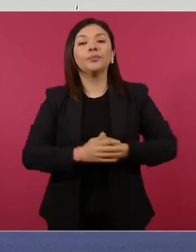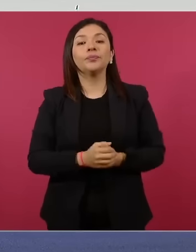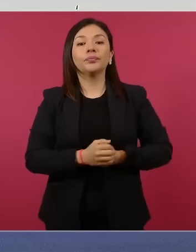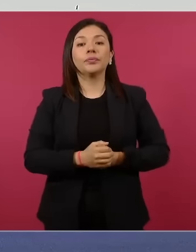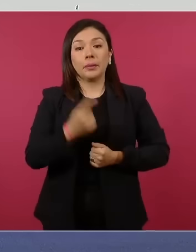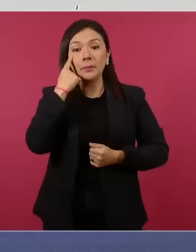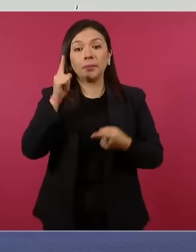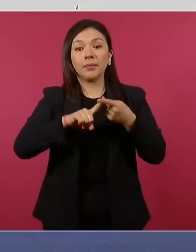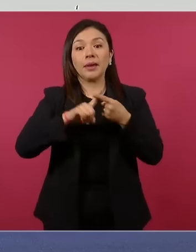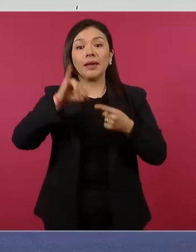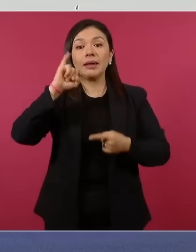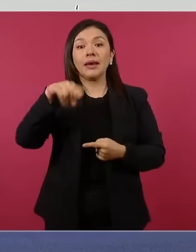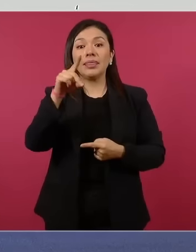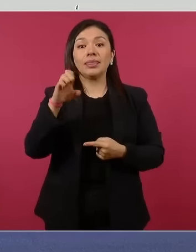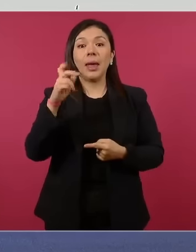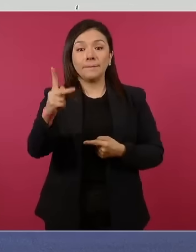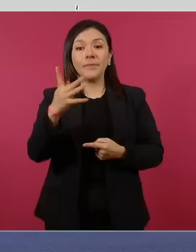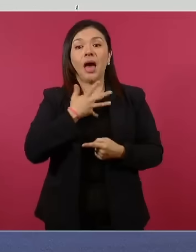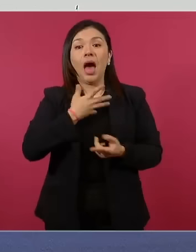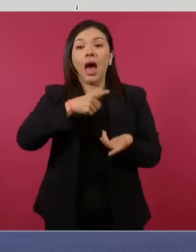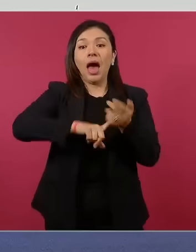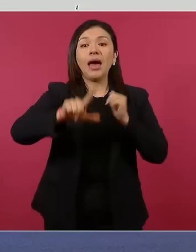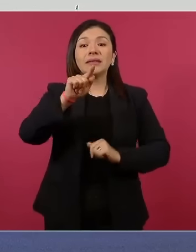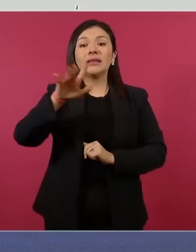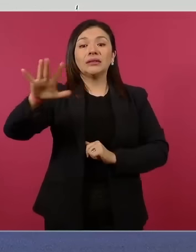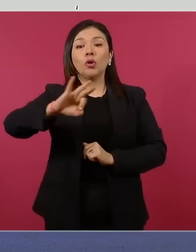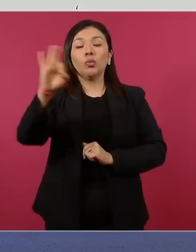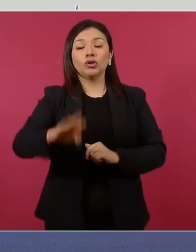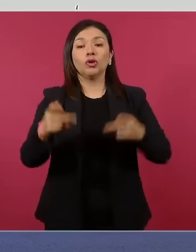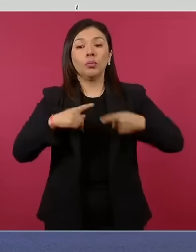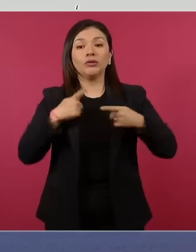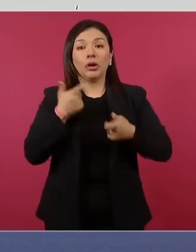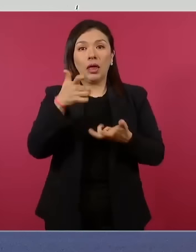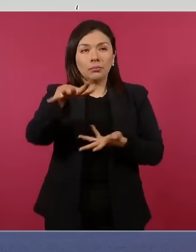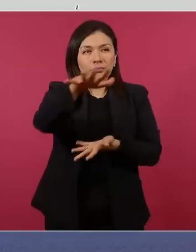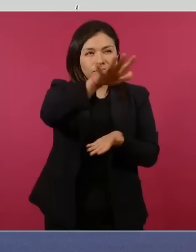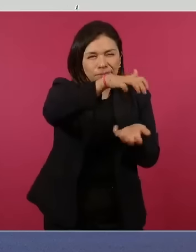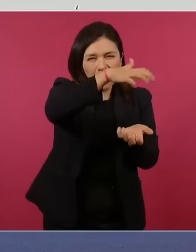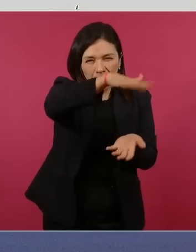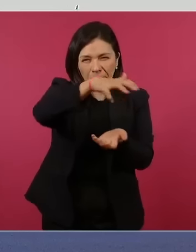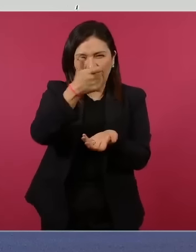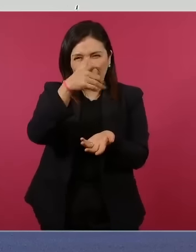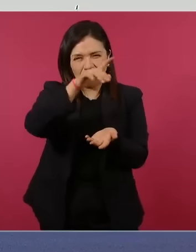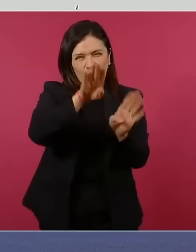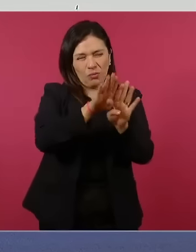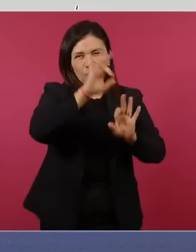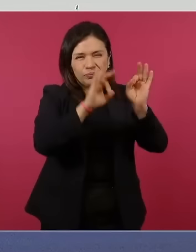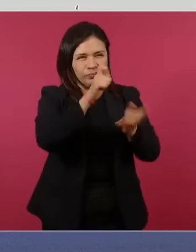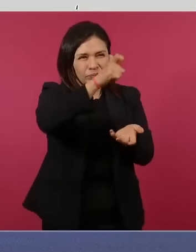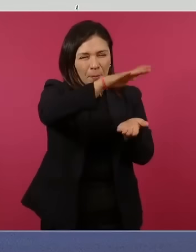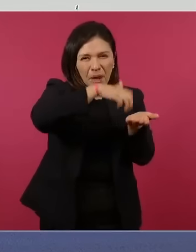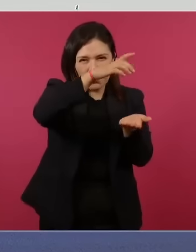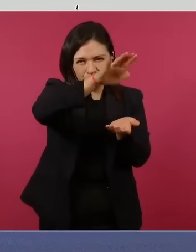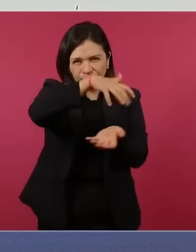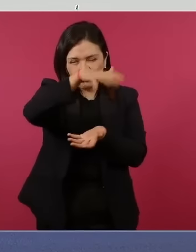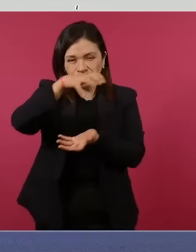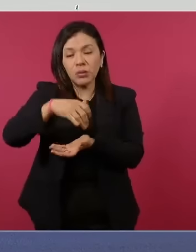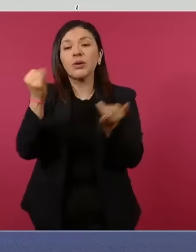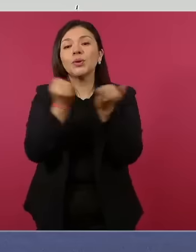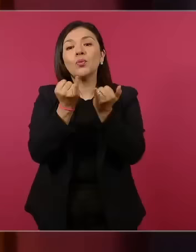INDEP, tanto el 75% de los ingresos que se reciben por incautaciones, como también la liquidación